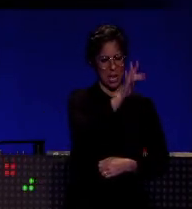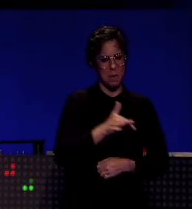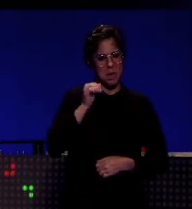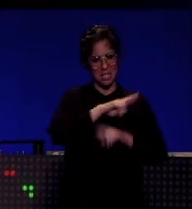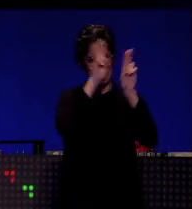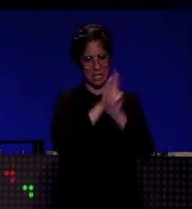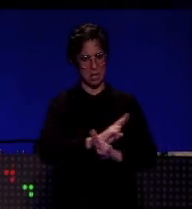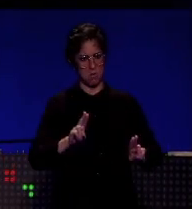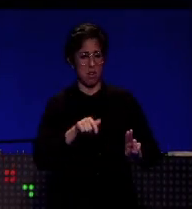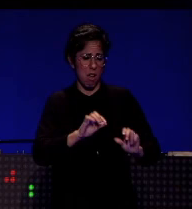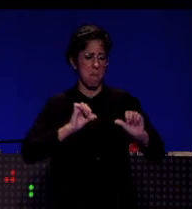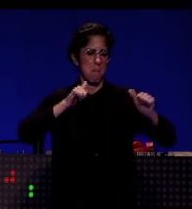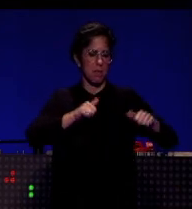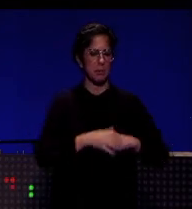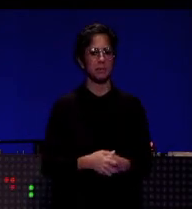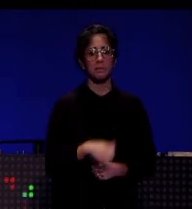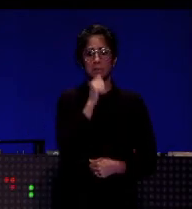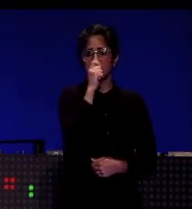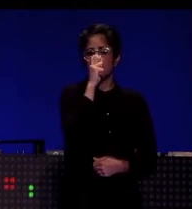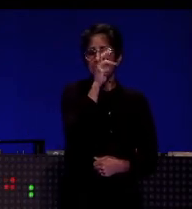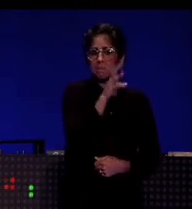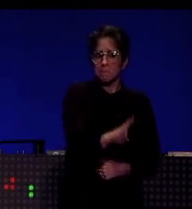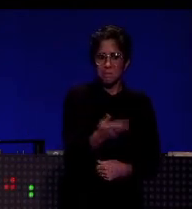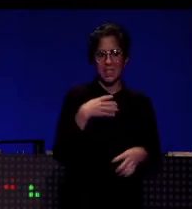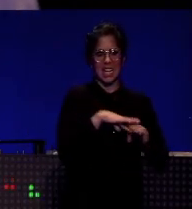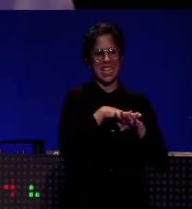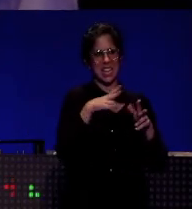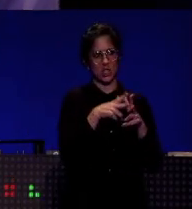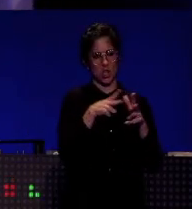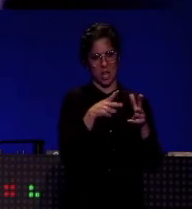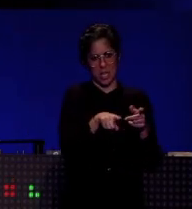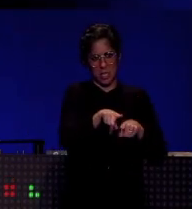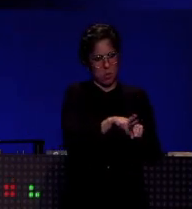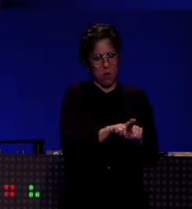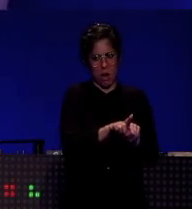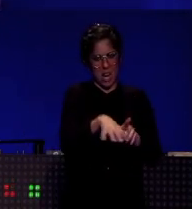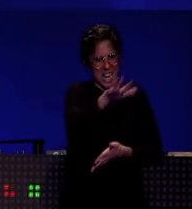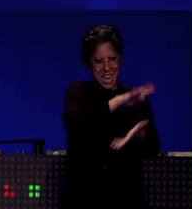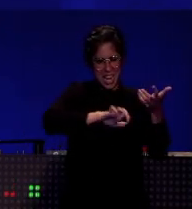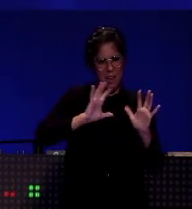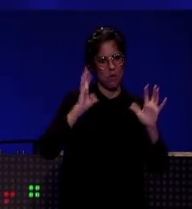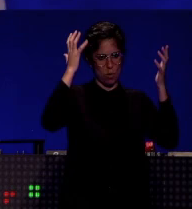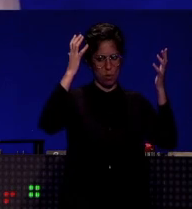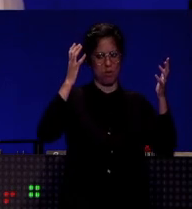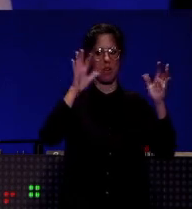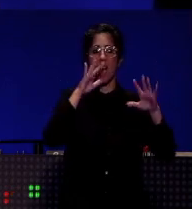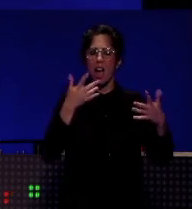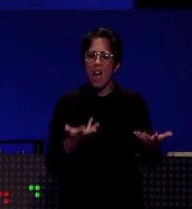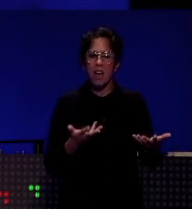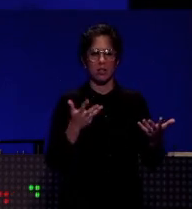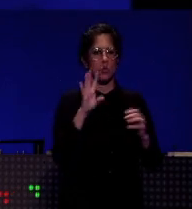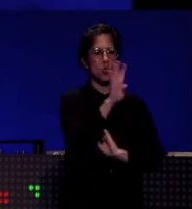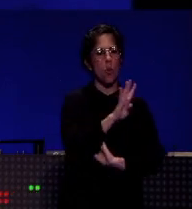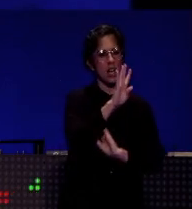unos años después llega a esta revolución porque nos encontramos en la cuarta revolución en la era